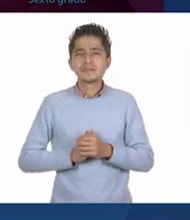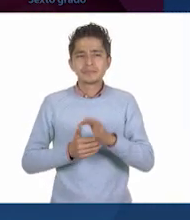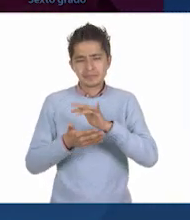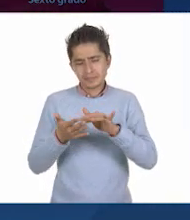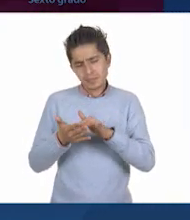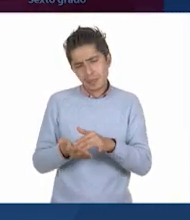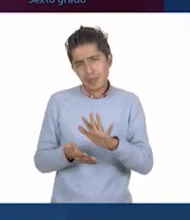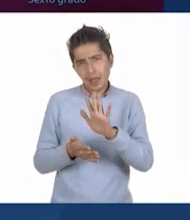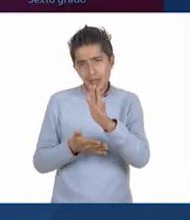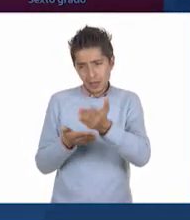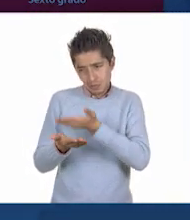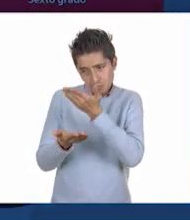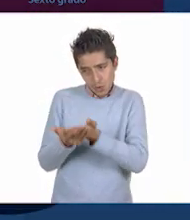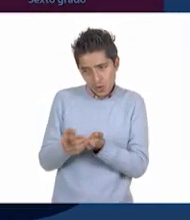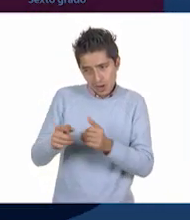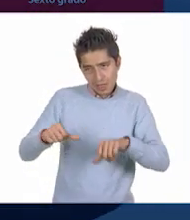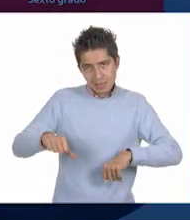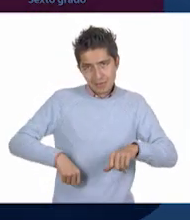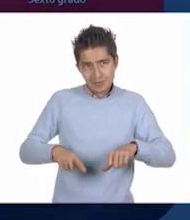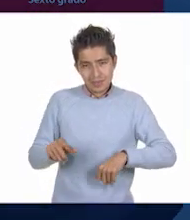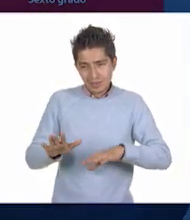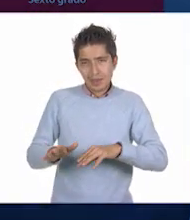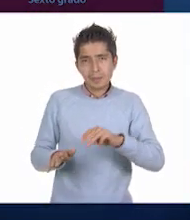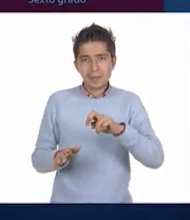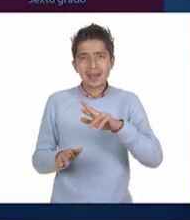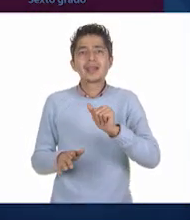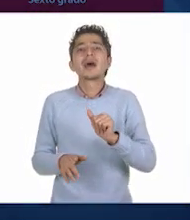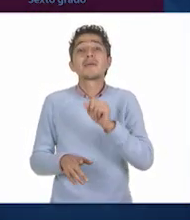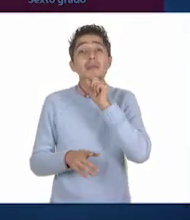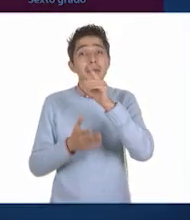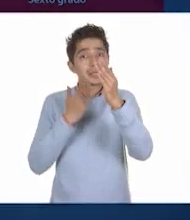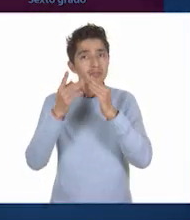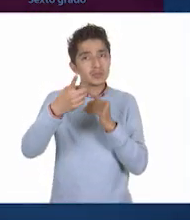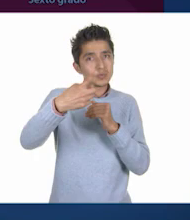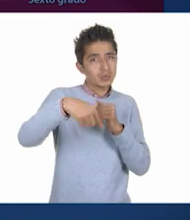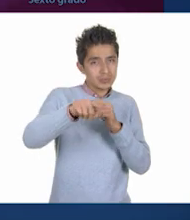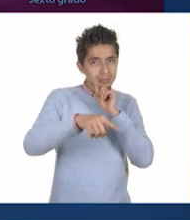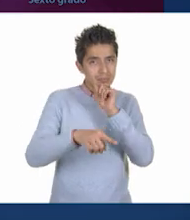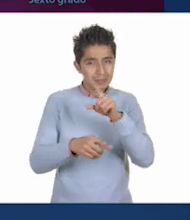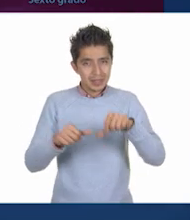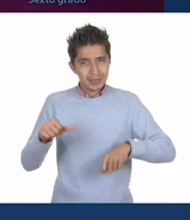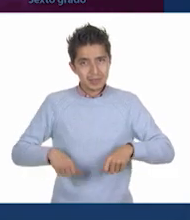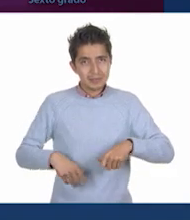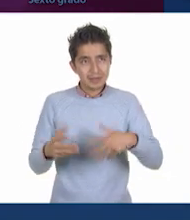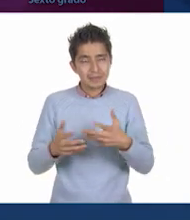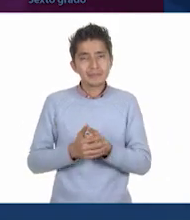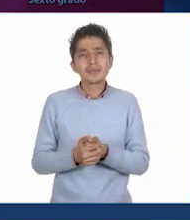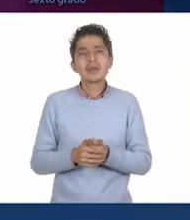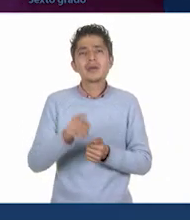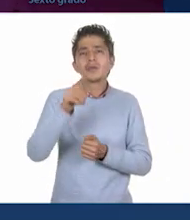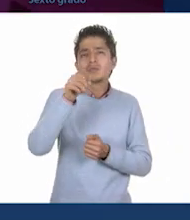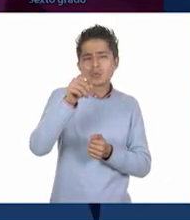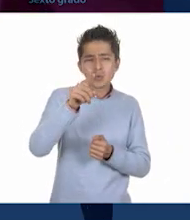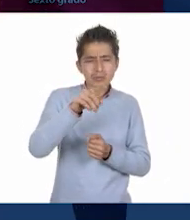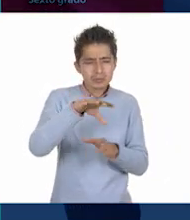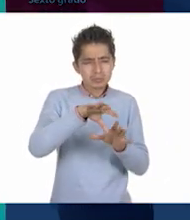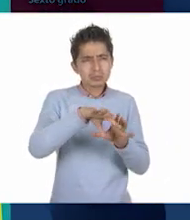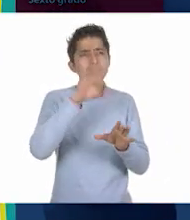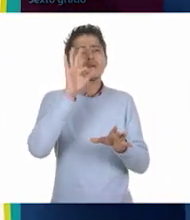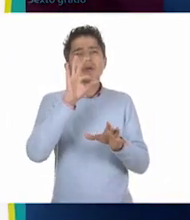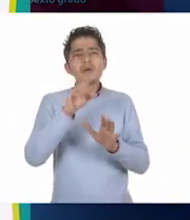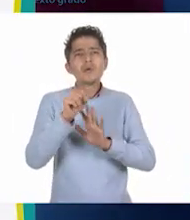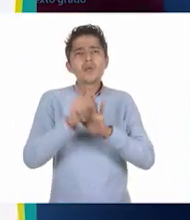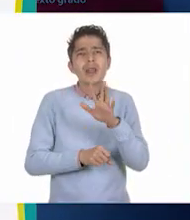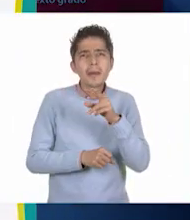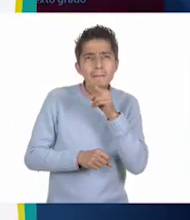Y te voy a proponer una actividad, María, y a nuestros estudiantes en casa también. Elige uno de los modos verbales